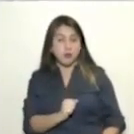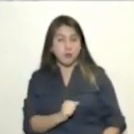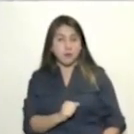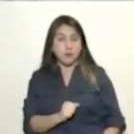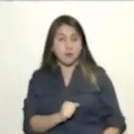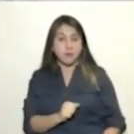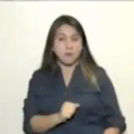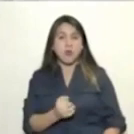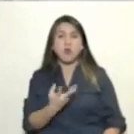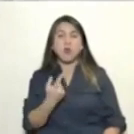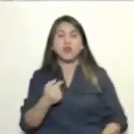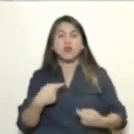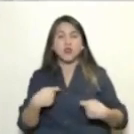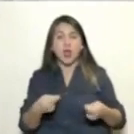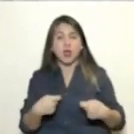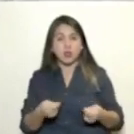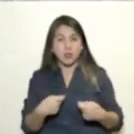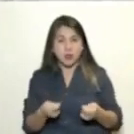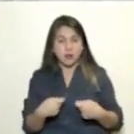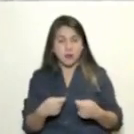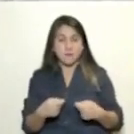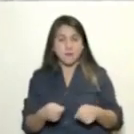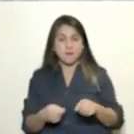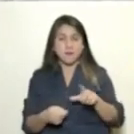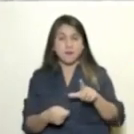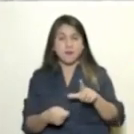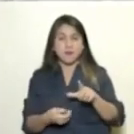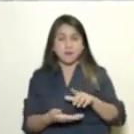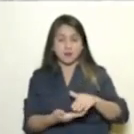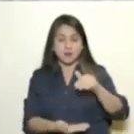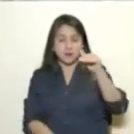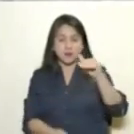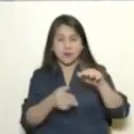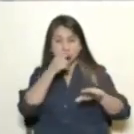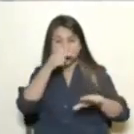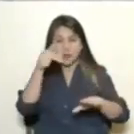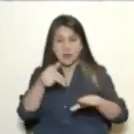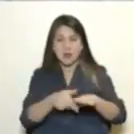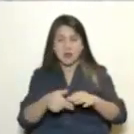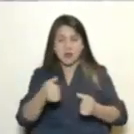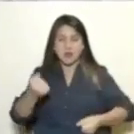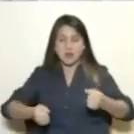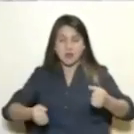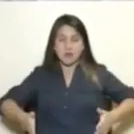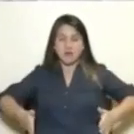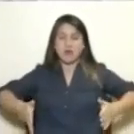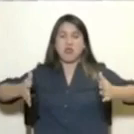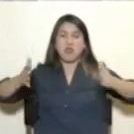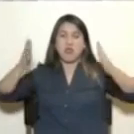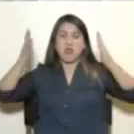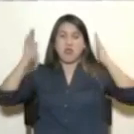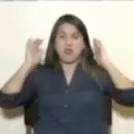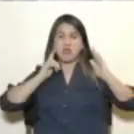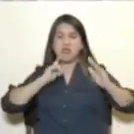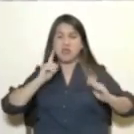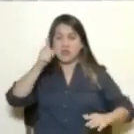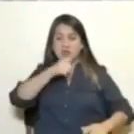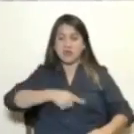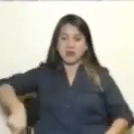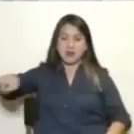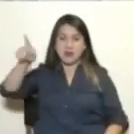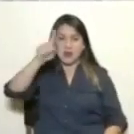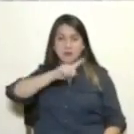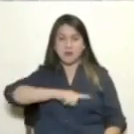usted cuánto gasta en litros de diésel un camión de esos grandes, enormes, que tienen una rueda del porte de una